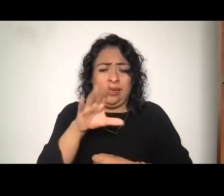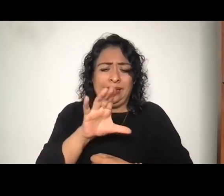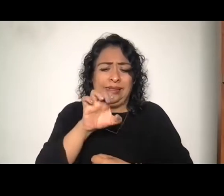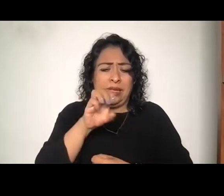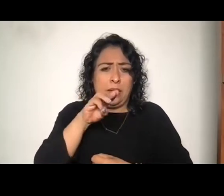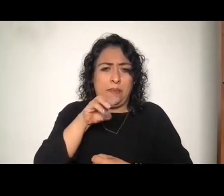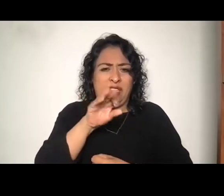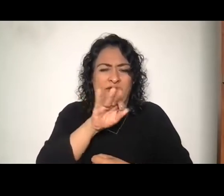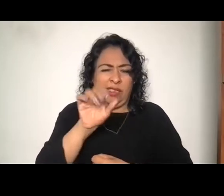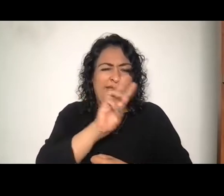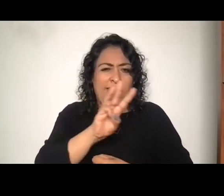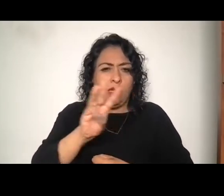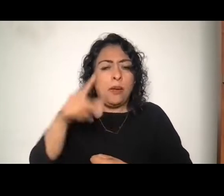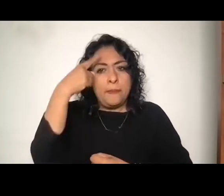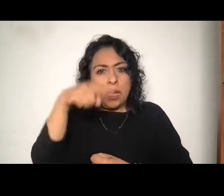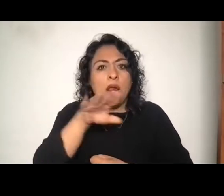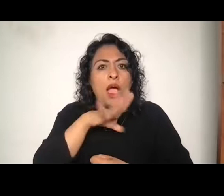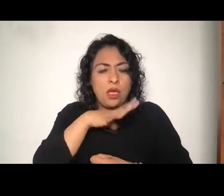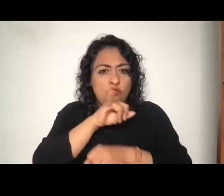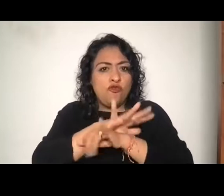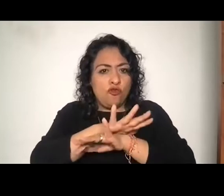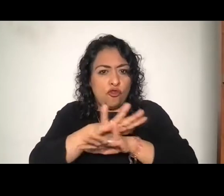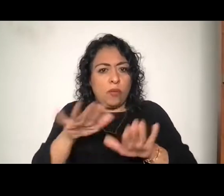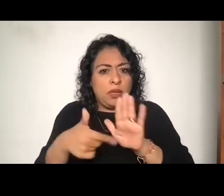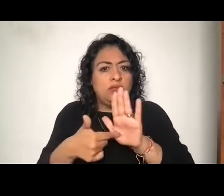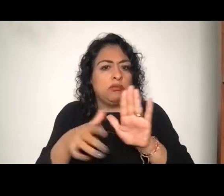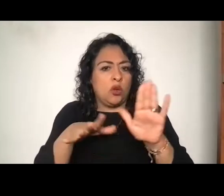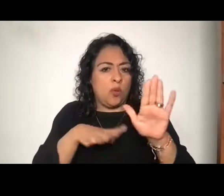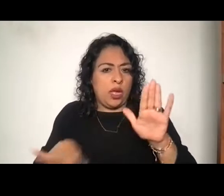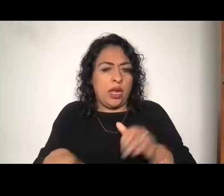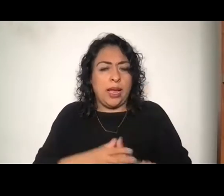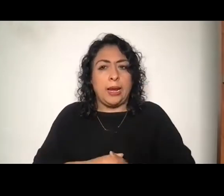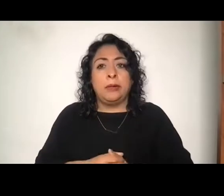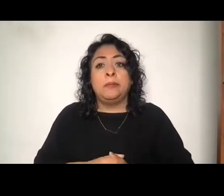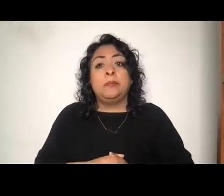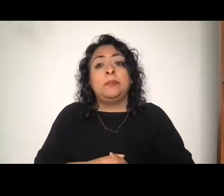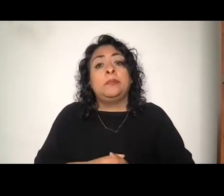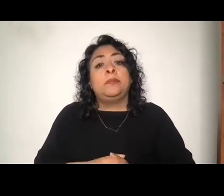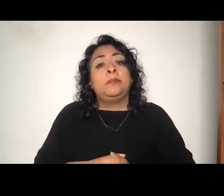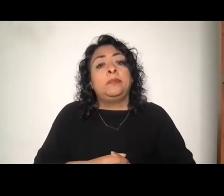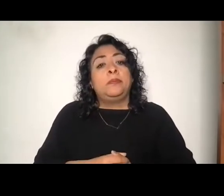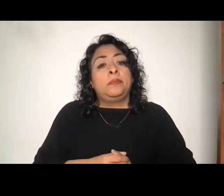para que tengan datos generales. Y vamos a irles